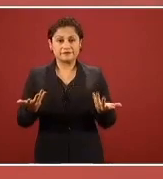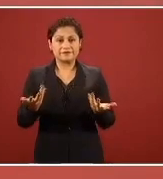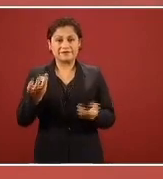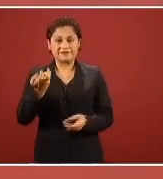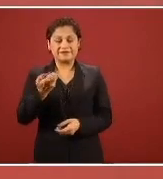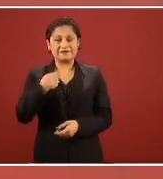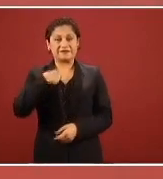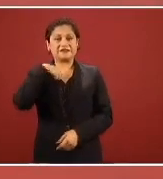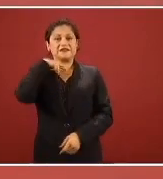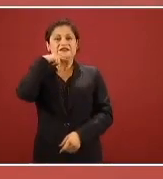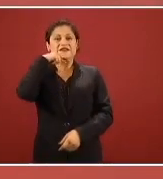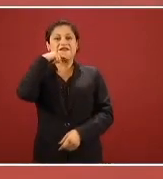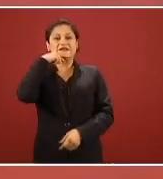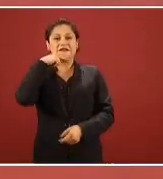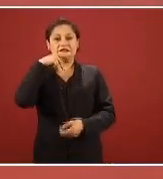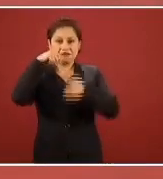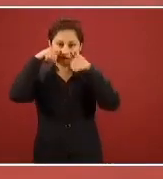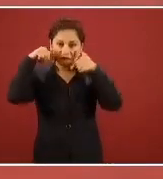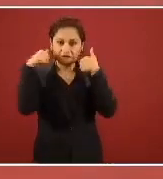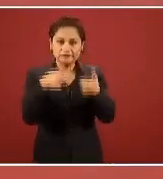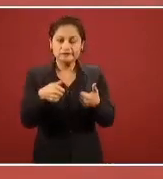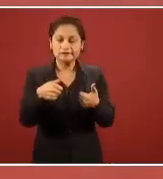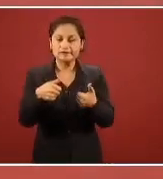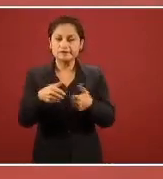preocupación. So that is a preoccupation. Y,